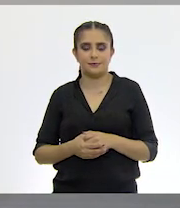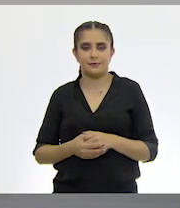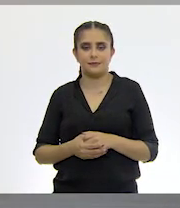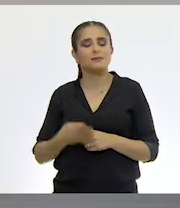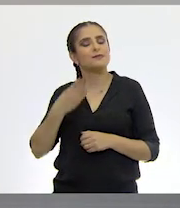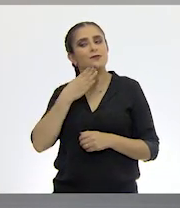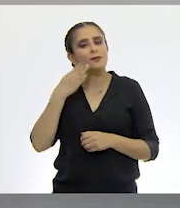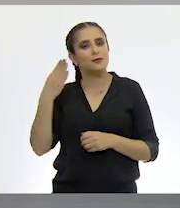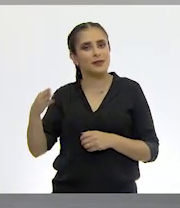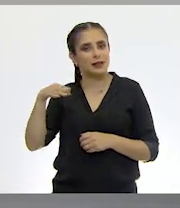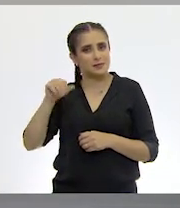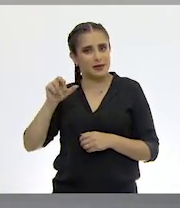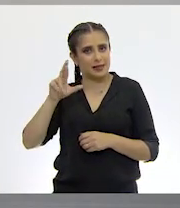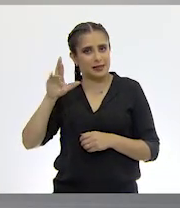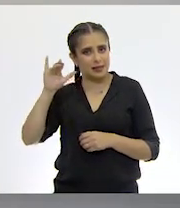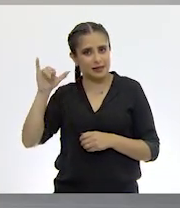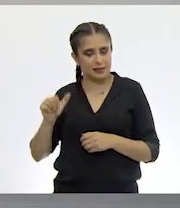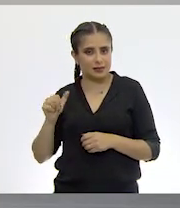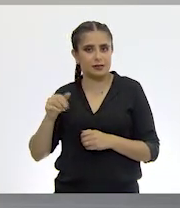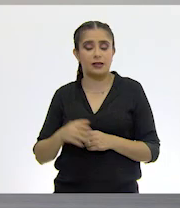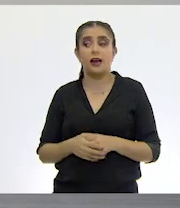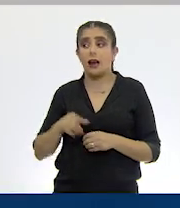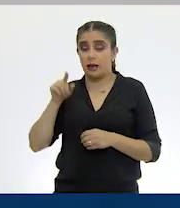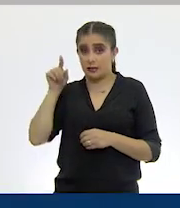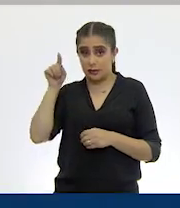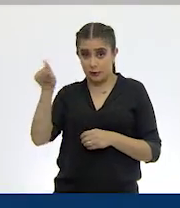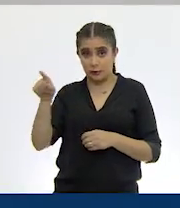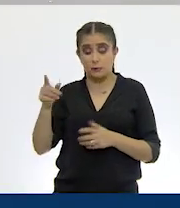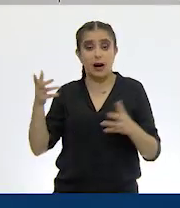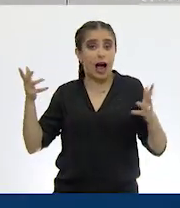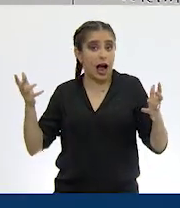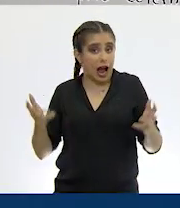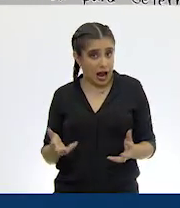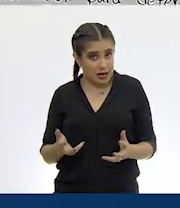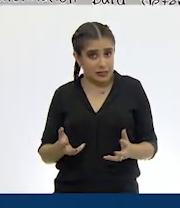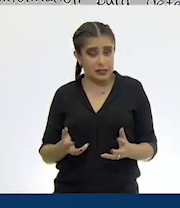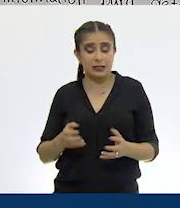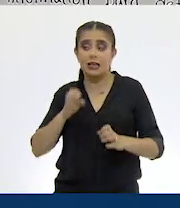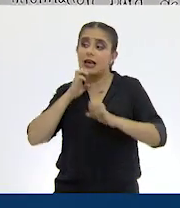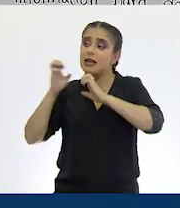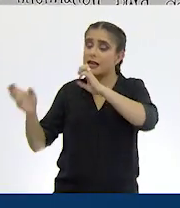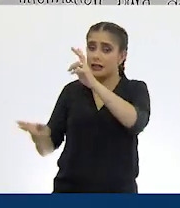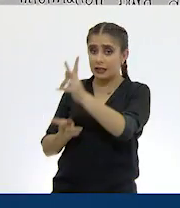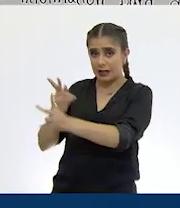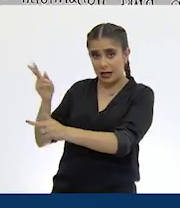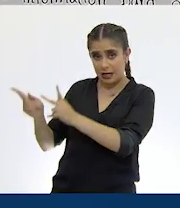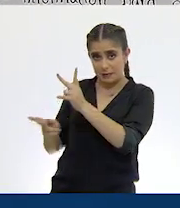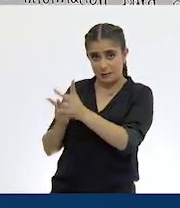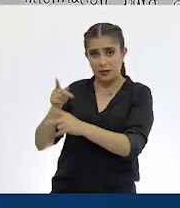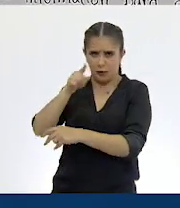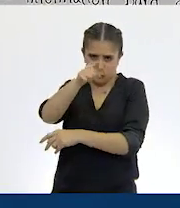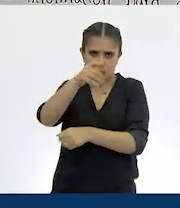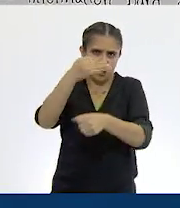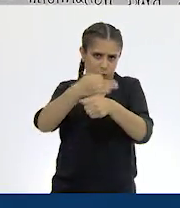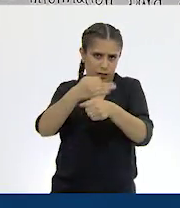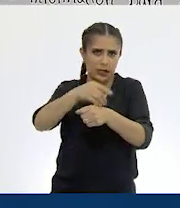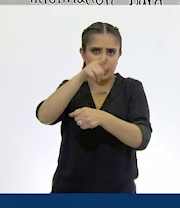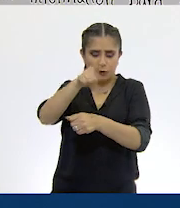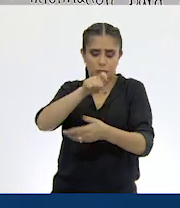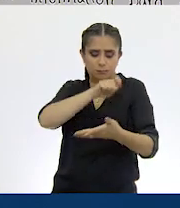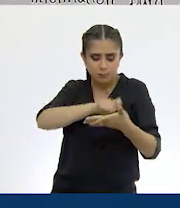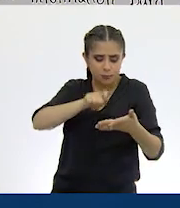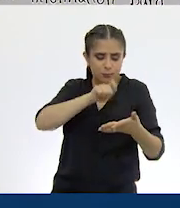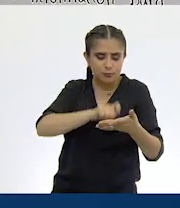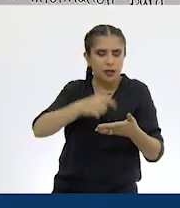Muy bien, María. Entonces, si tú estás realizando tu entrevista en este momento, estás planteando tus